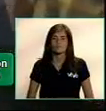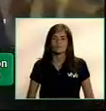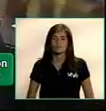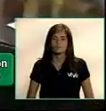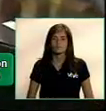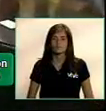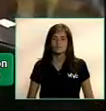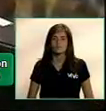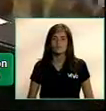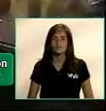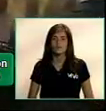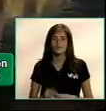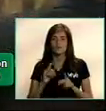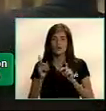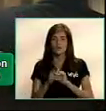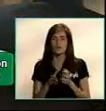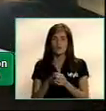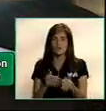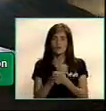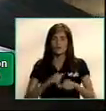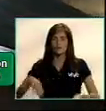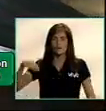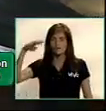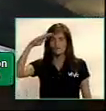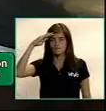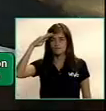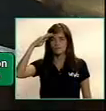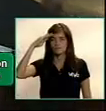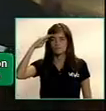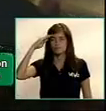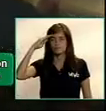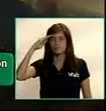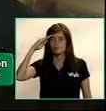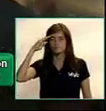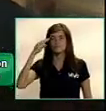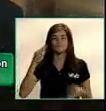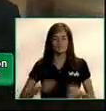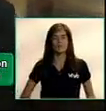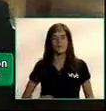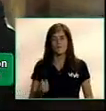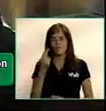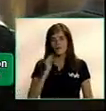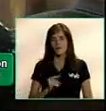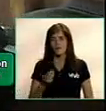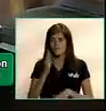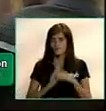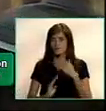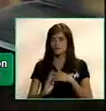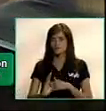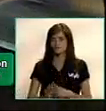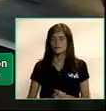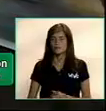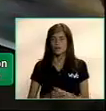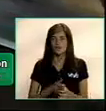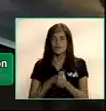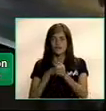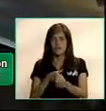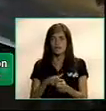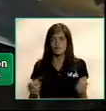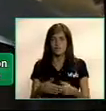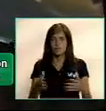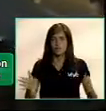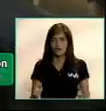que fue convertirse de líder militar, recio, severo, bolivariano, honesto, en líder popular,